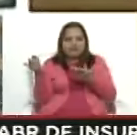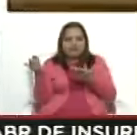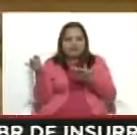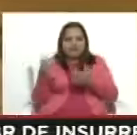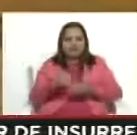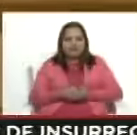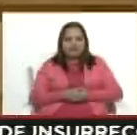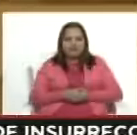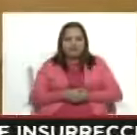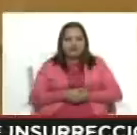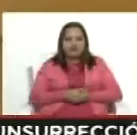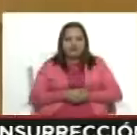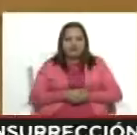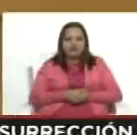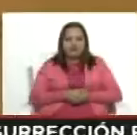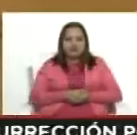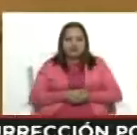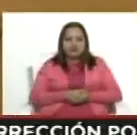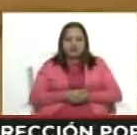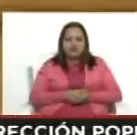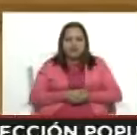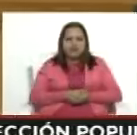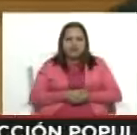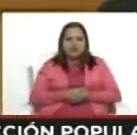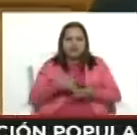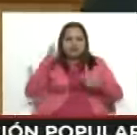Chávez vuelve a Miraflores.